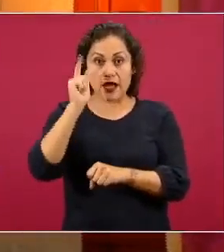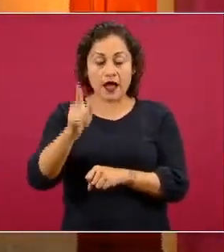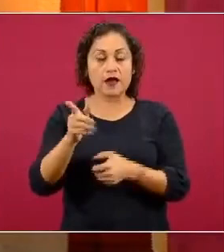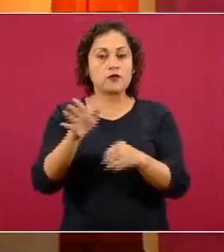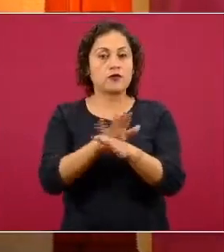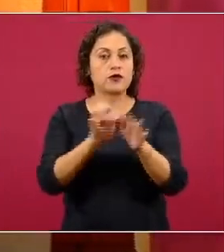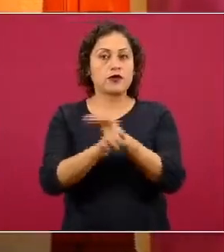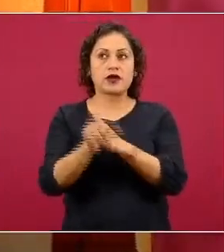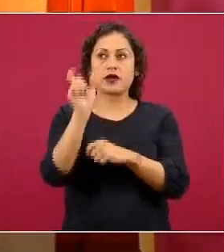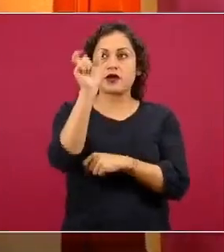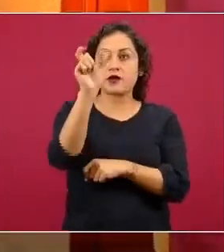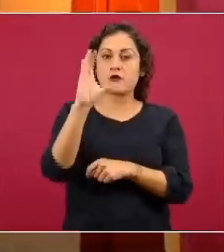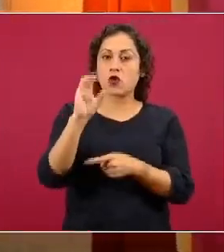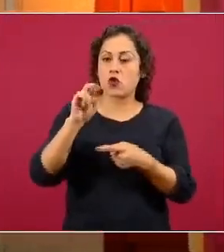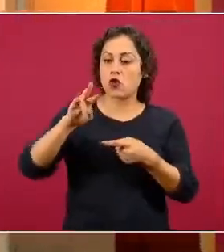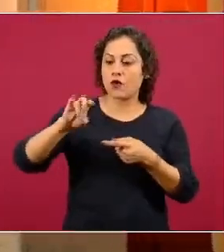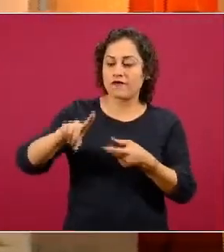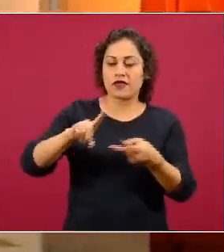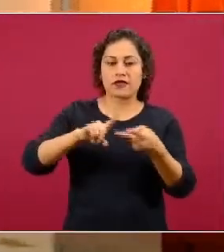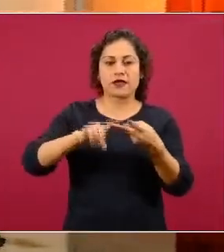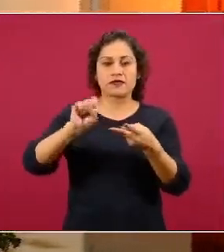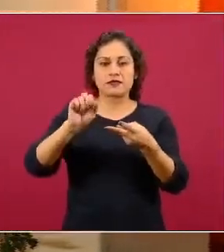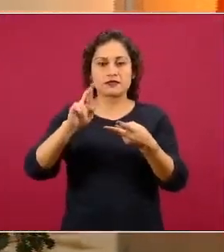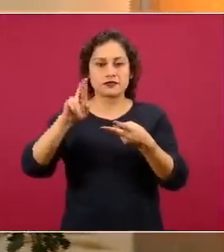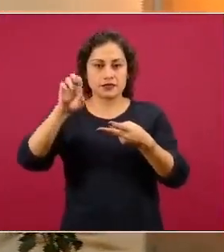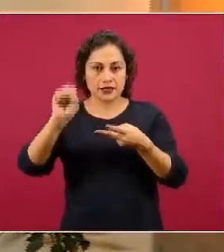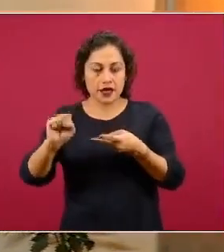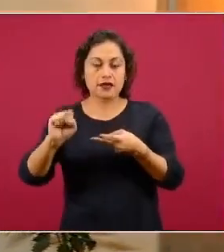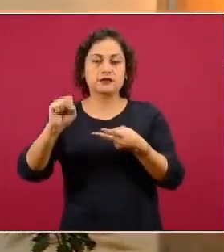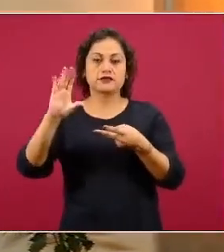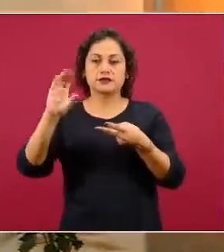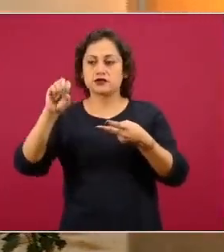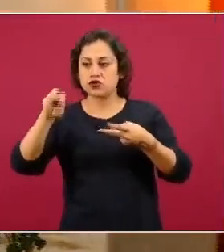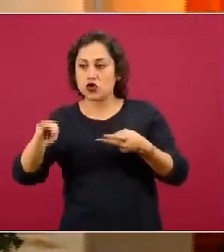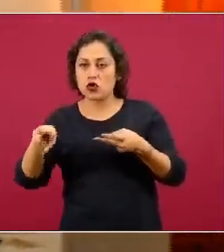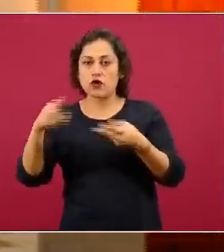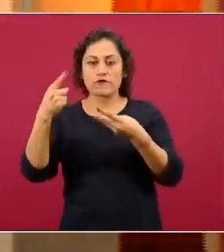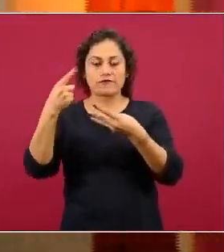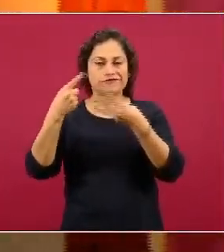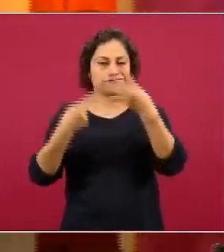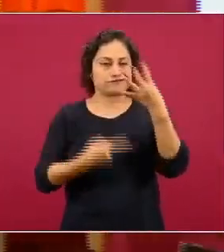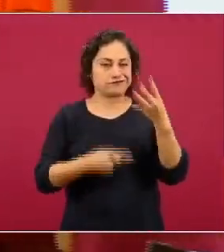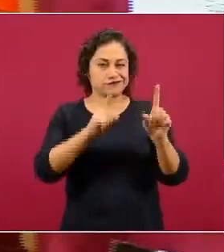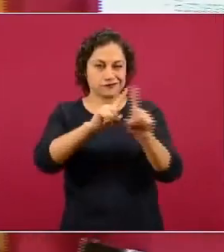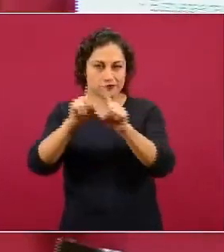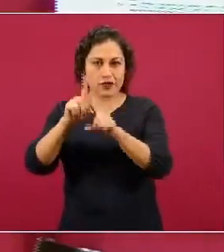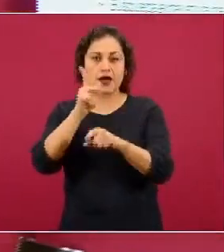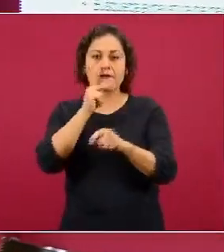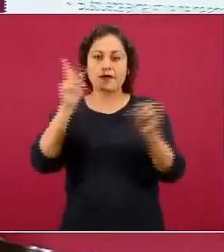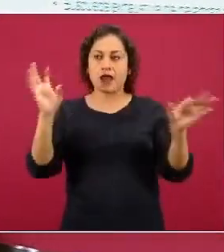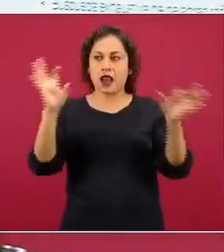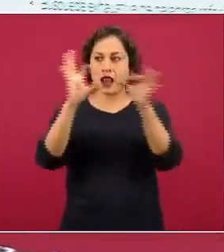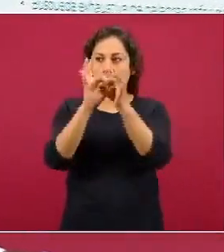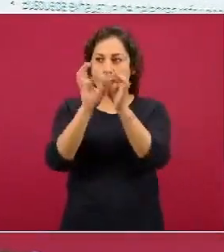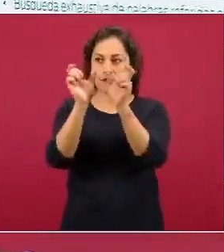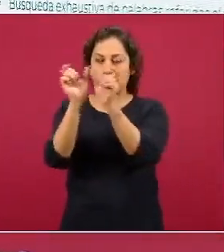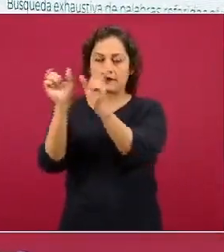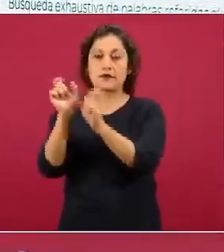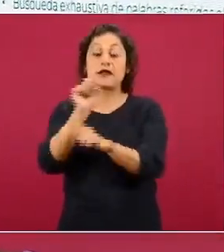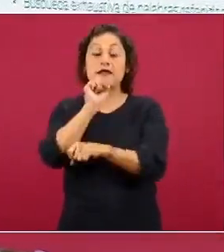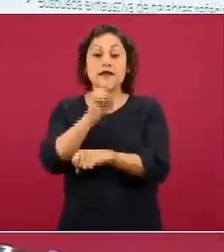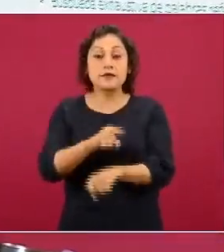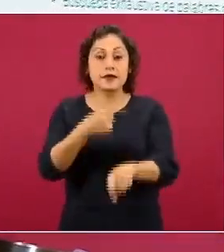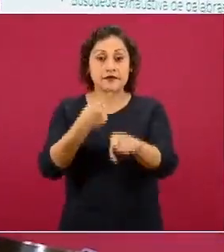COVID, SARS, COV y todas las variantes, incluyendo también neumonías